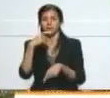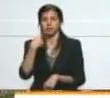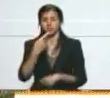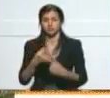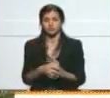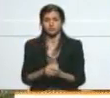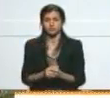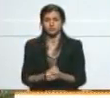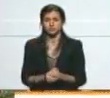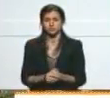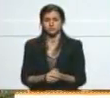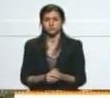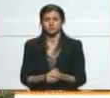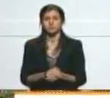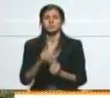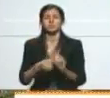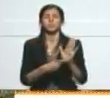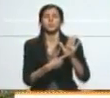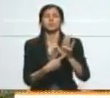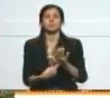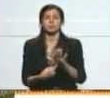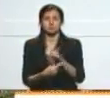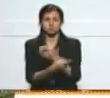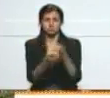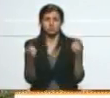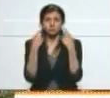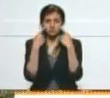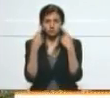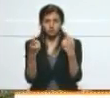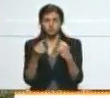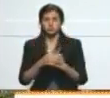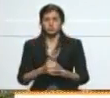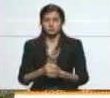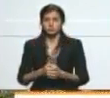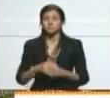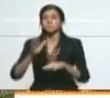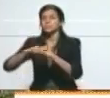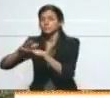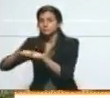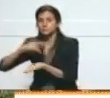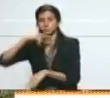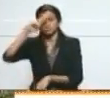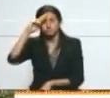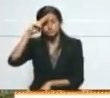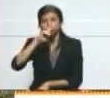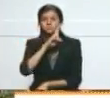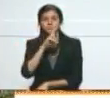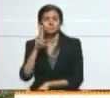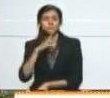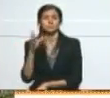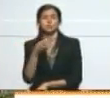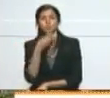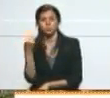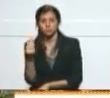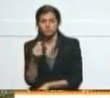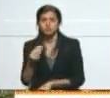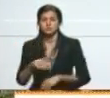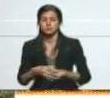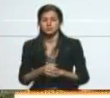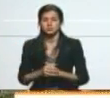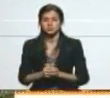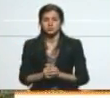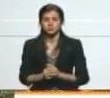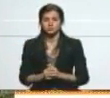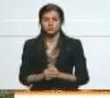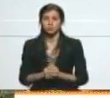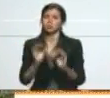Miren, yo tengo que mostrar esto para alertar a los padres, a los jóvenes,